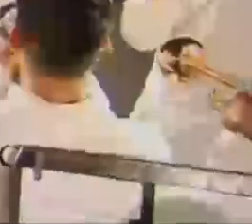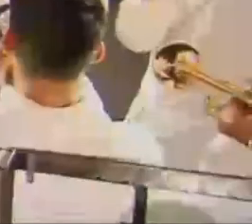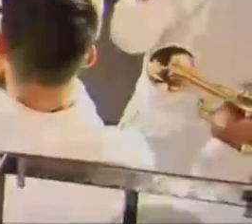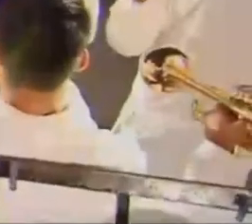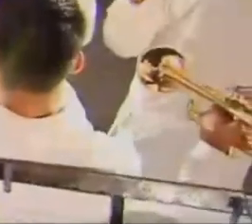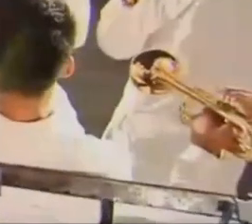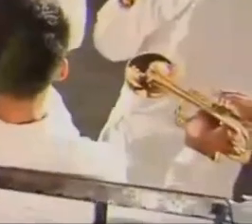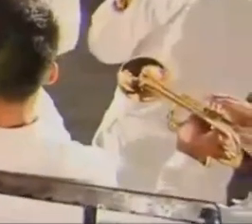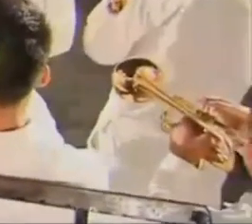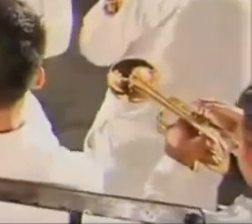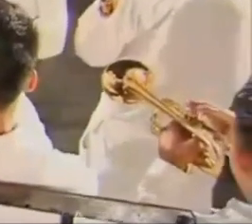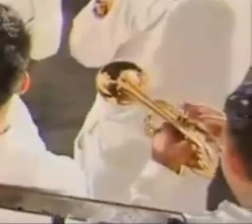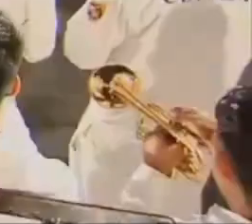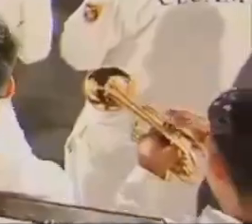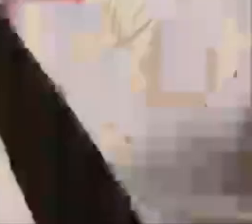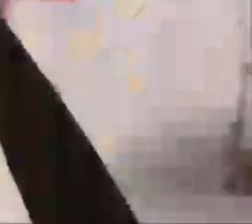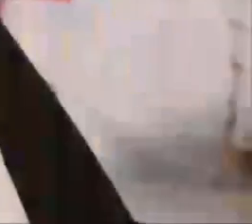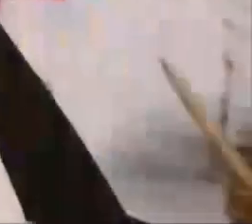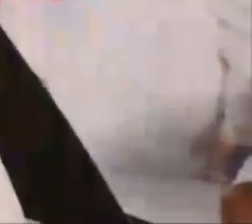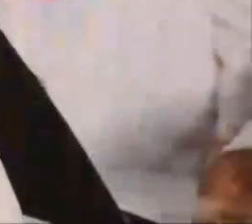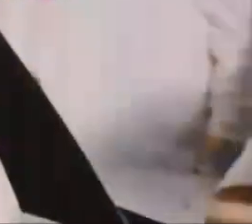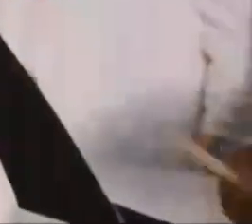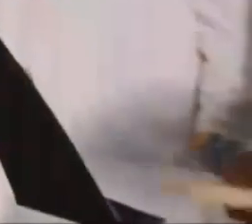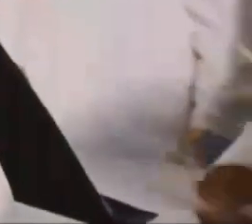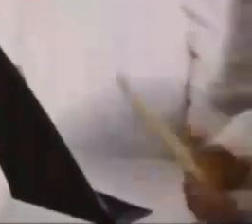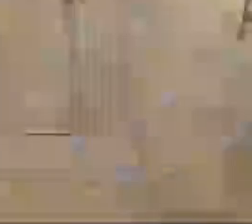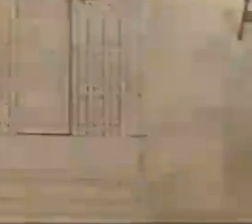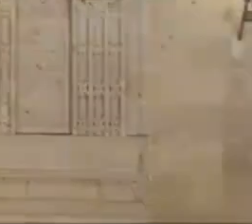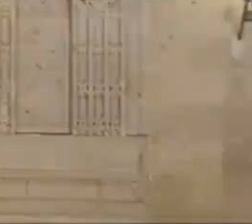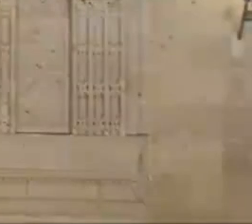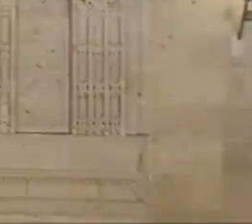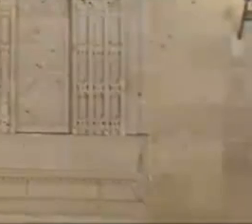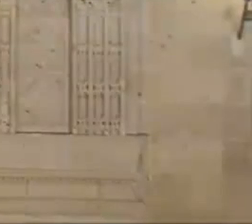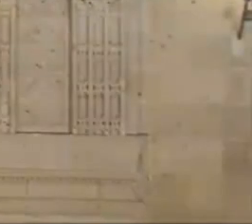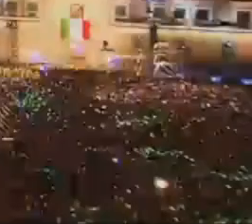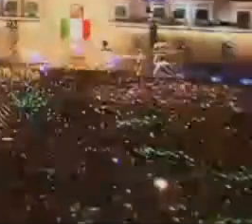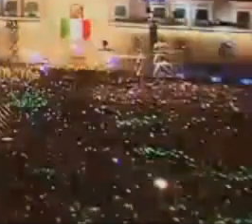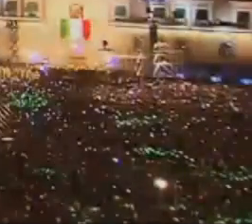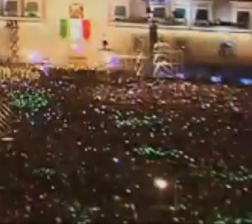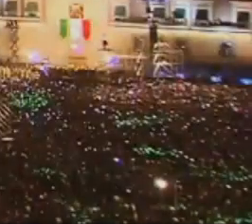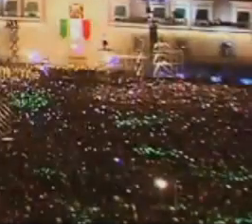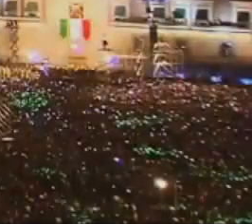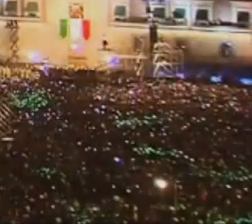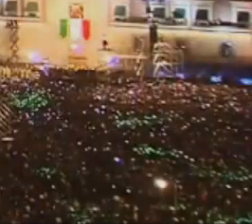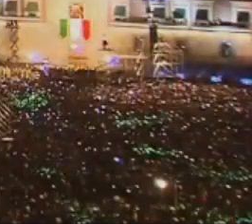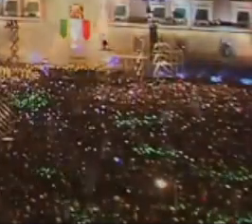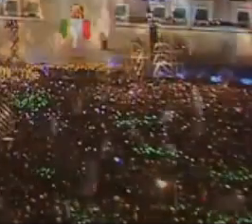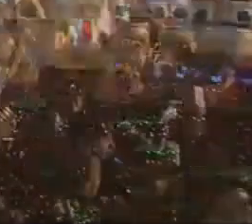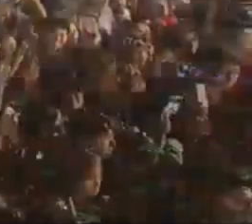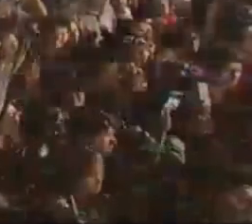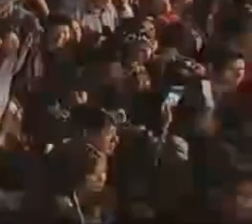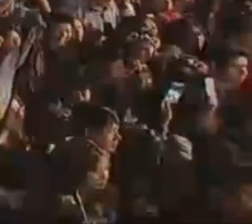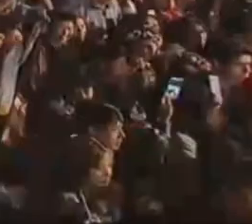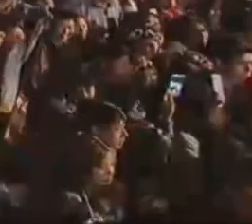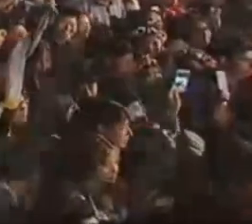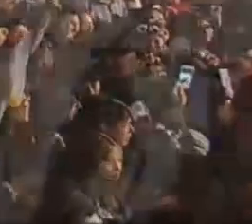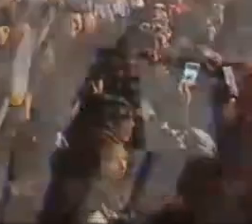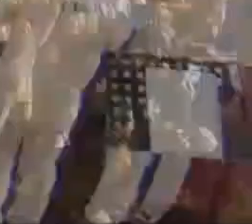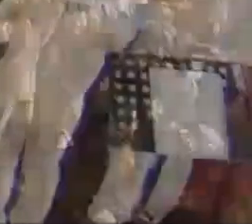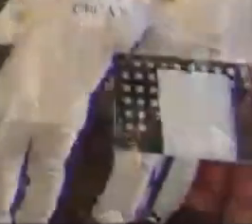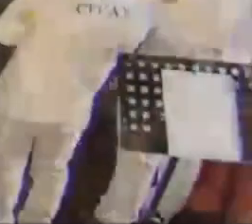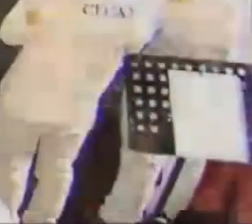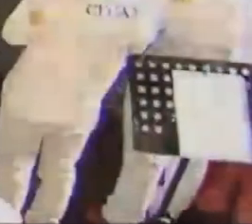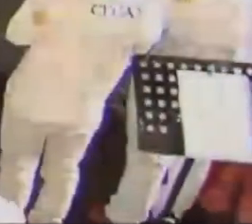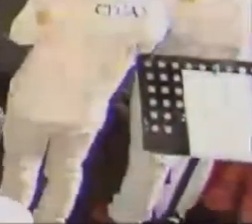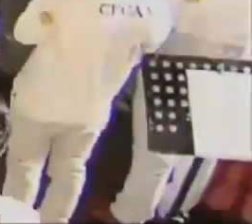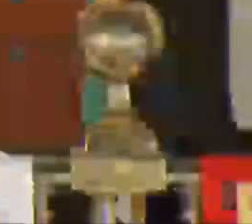Te invitamos a seguir desde casa la transmisión en vivo del Grito de Independencia, ceremonia del 210 aniversario del inicio